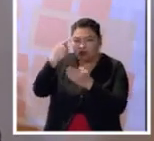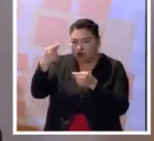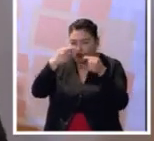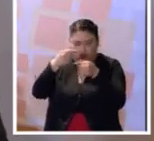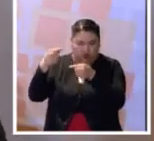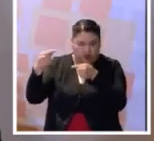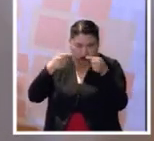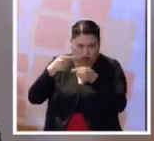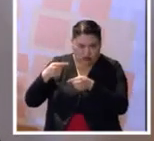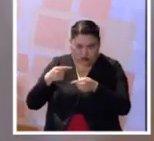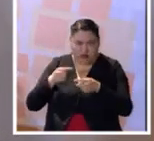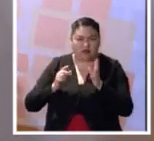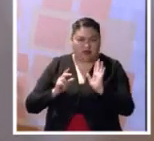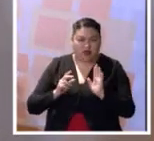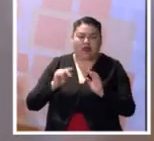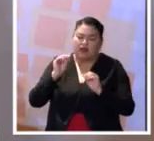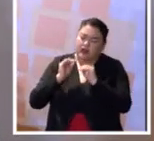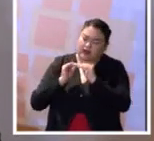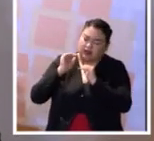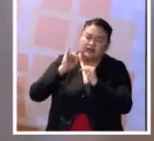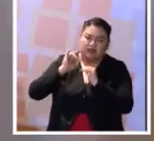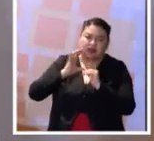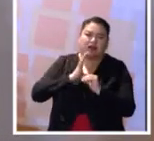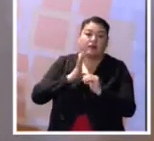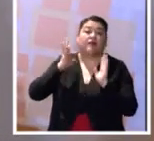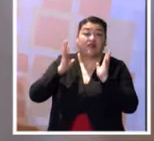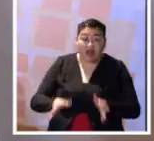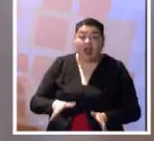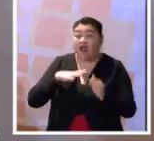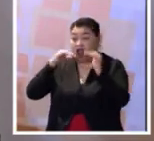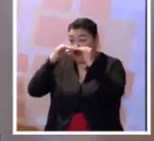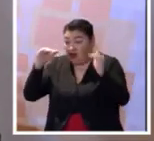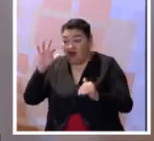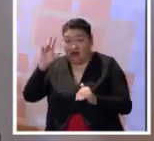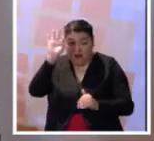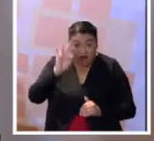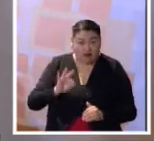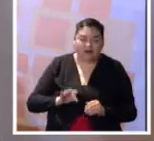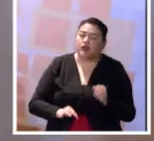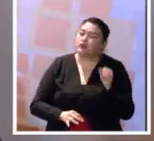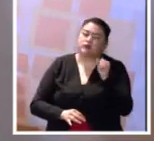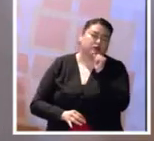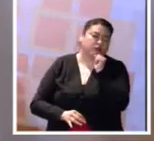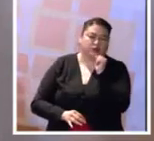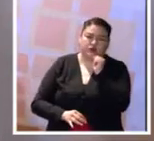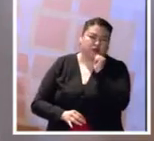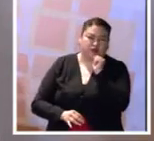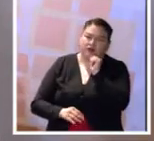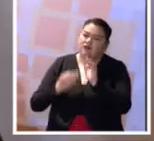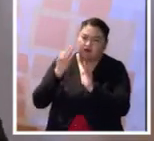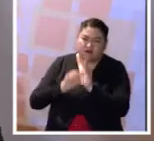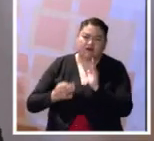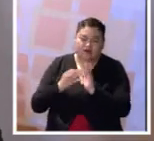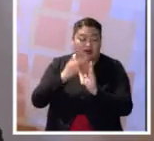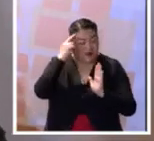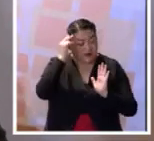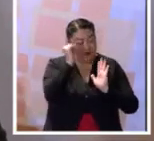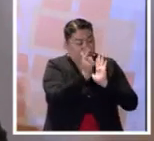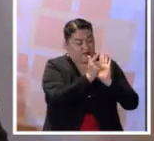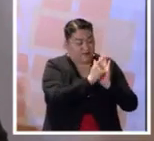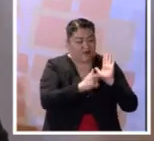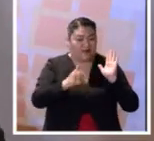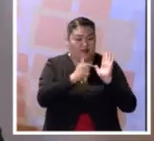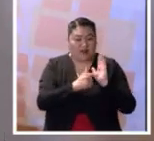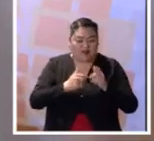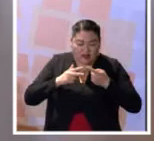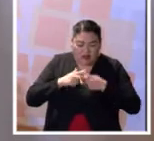aumentó, pero no a un nivel en que haya paridad. Estamos muy lejos de eso. Y de hecho la norma también se estableció hasta